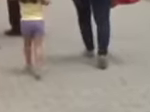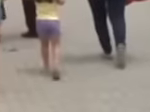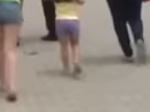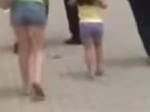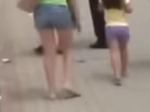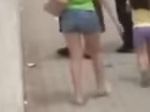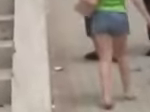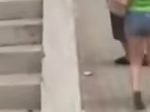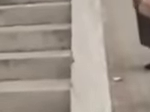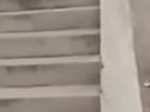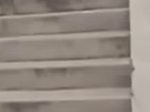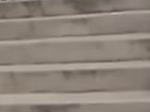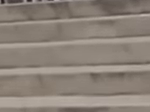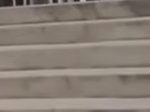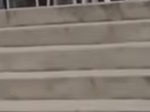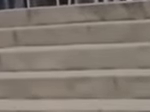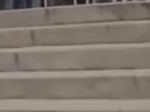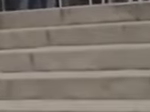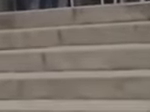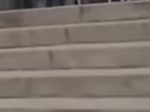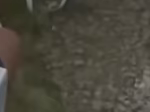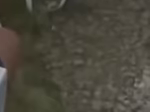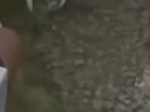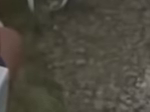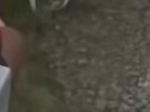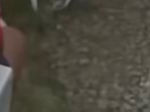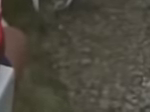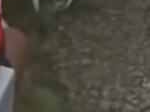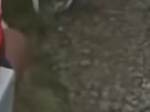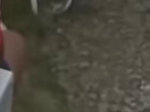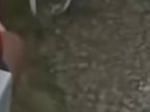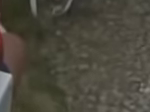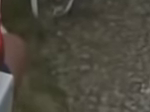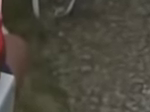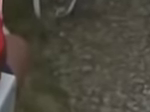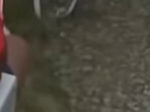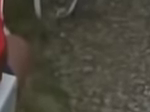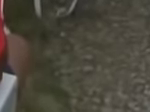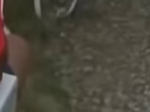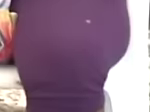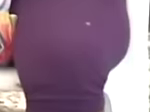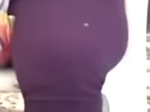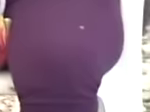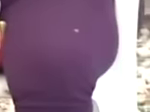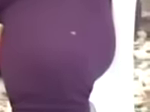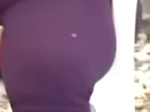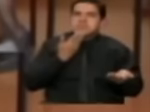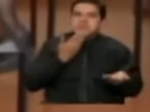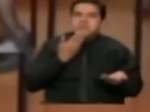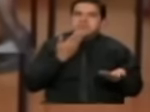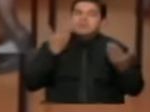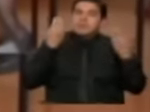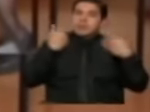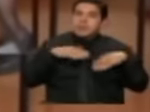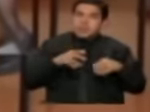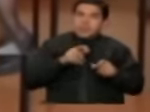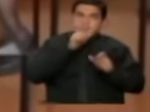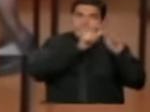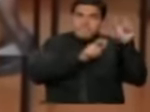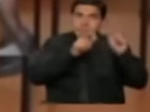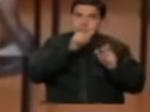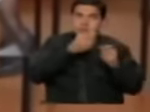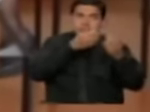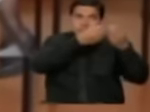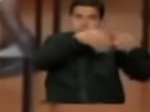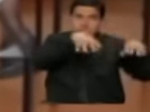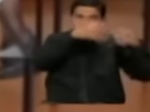El principal requisito para poder aplicar a los diferentes casos fue constar en el Registro Único de Damnificados. Gabriela Rosero,